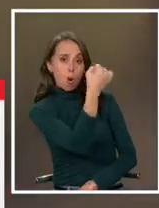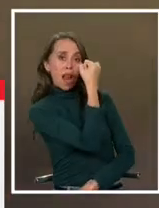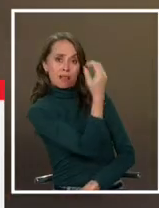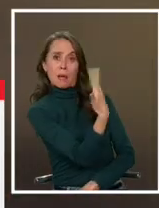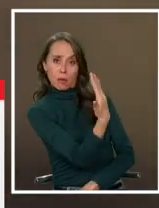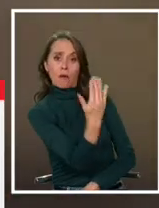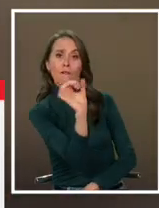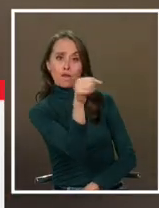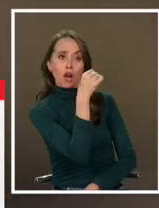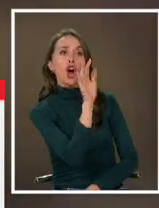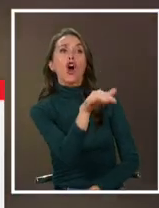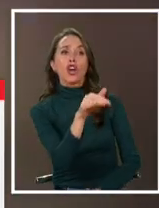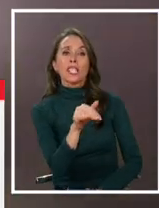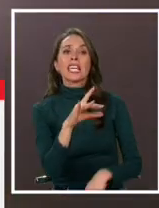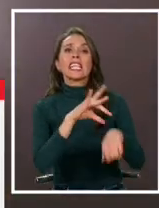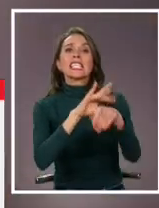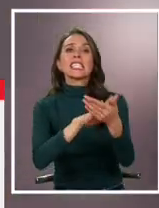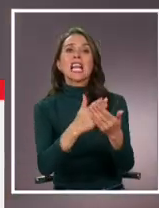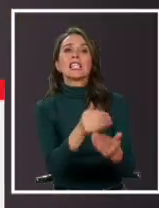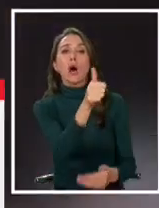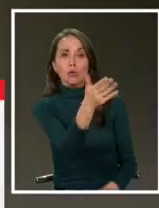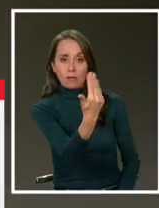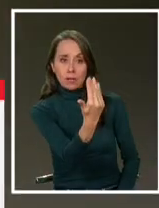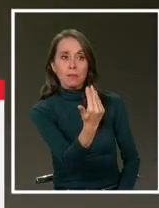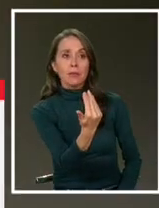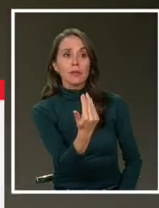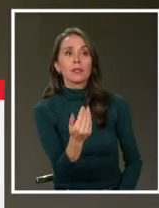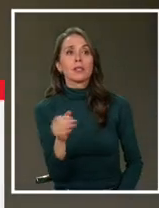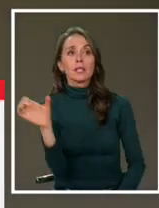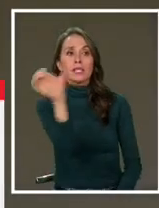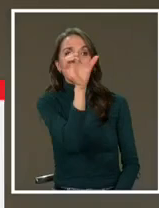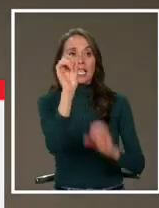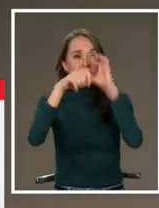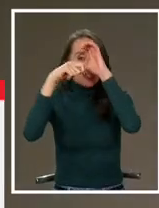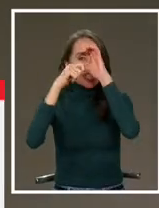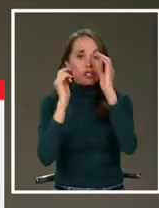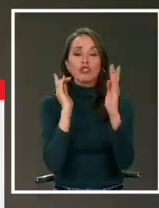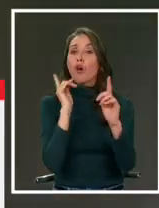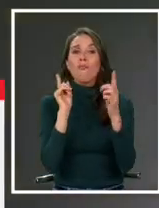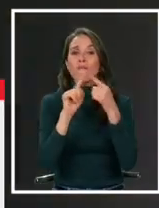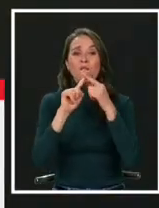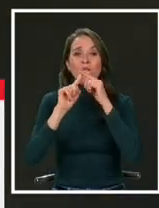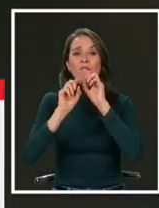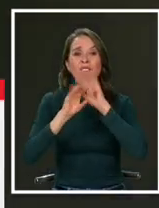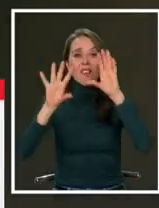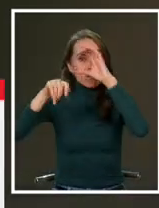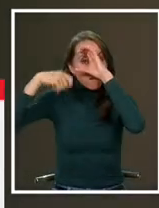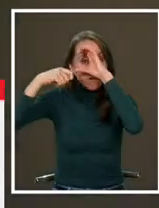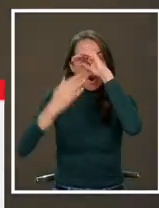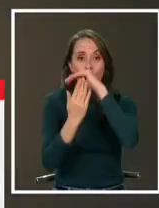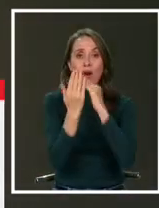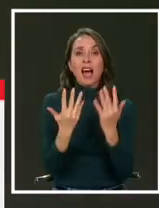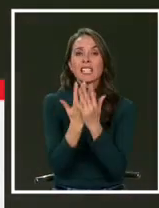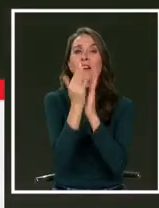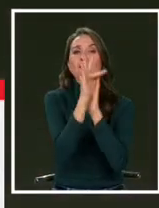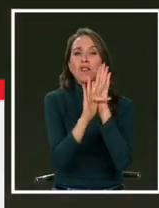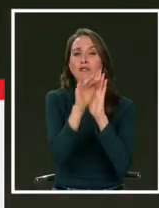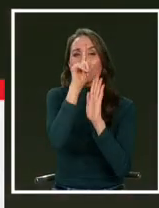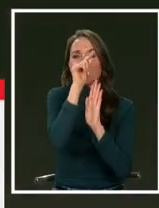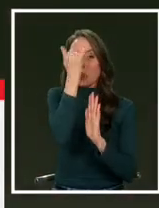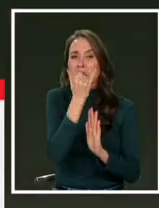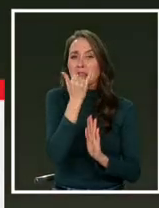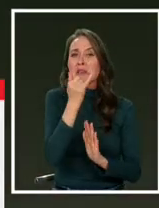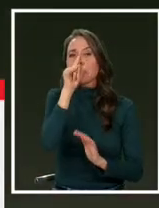Oye sanitario autoridad transmitiendo en vivo a través de sus redes sociales el futbolista Gar medel